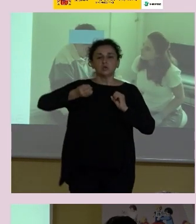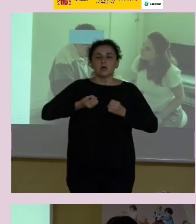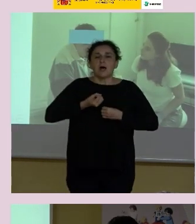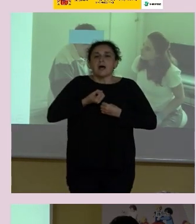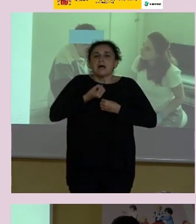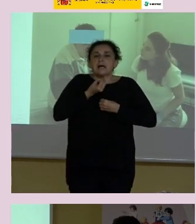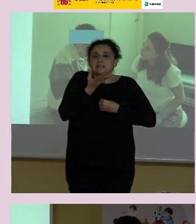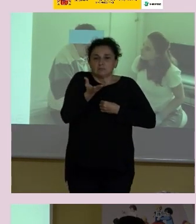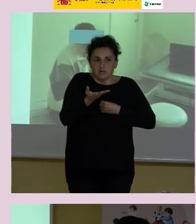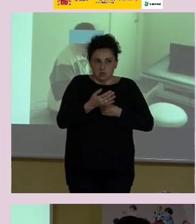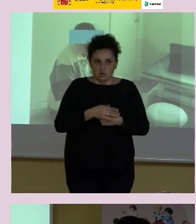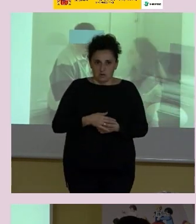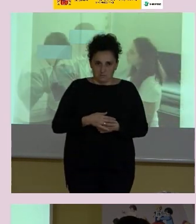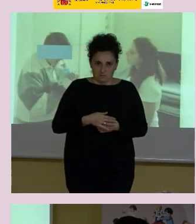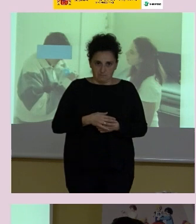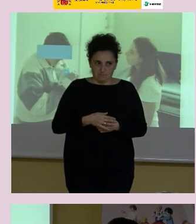expiratoria.